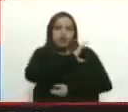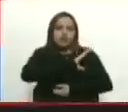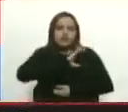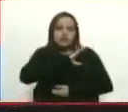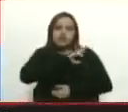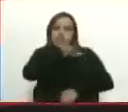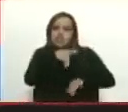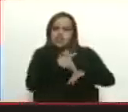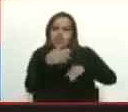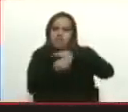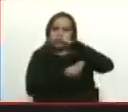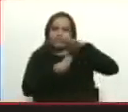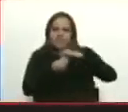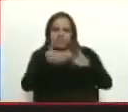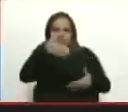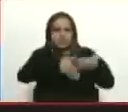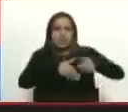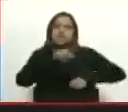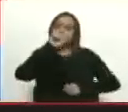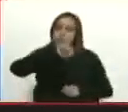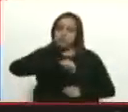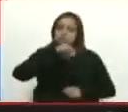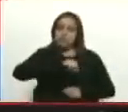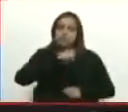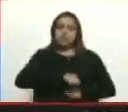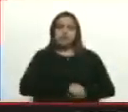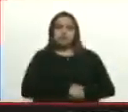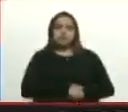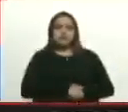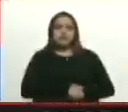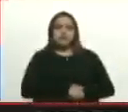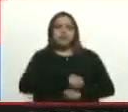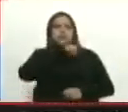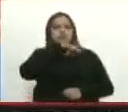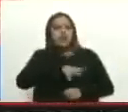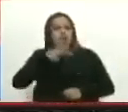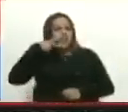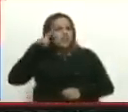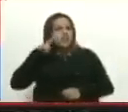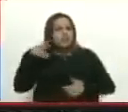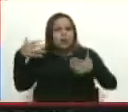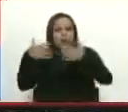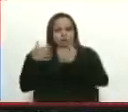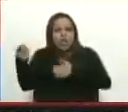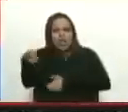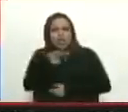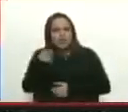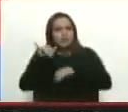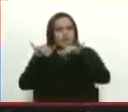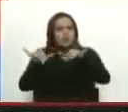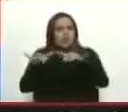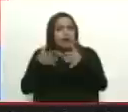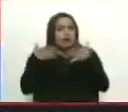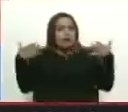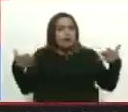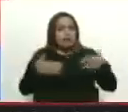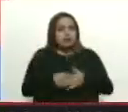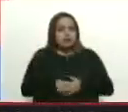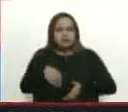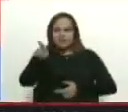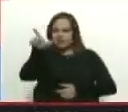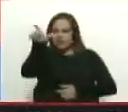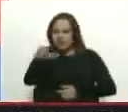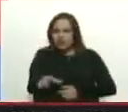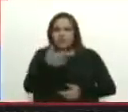Primaria. Sí, efectivamente. Es que el historial de trampas entre ellos es muy largo, muy grande. Y que este señor